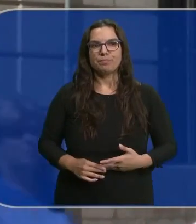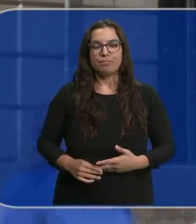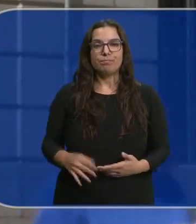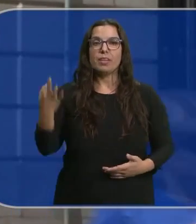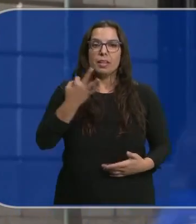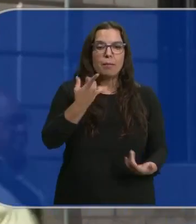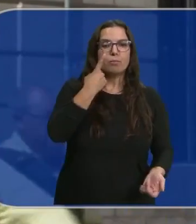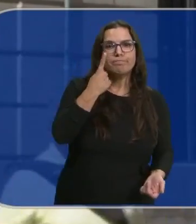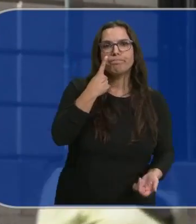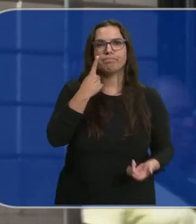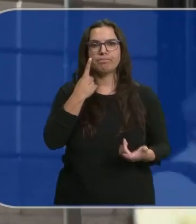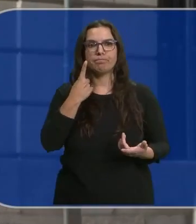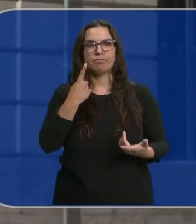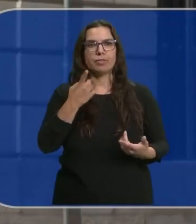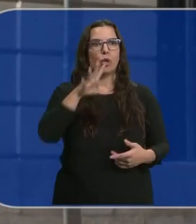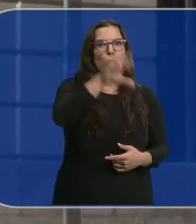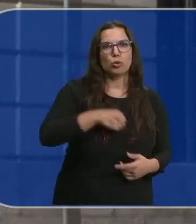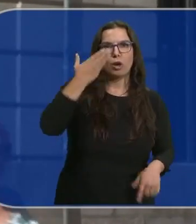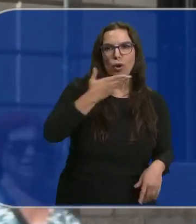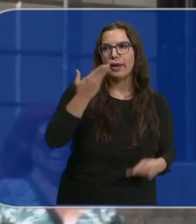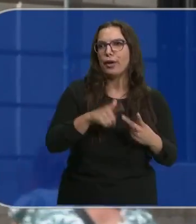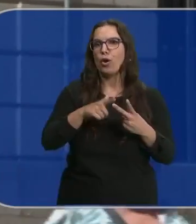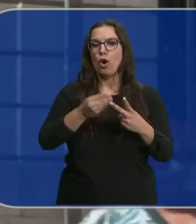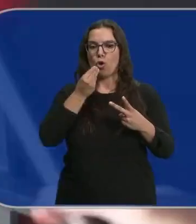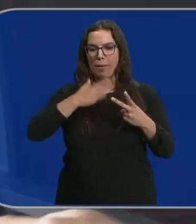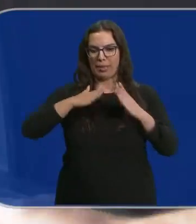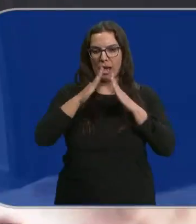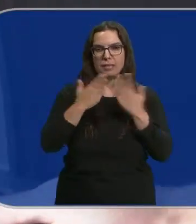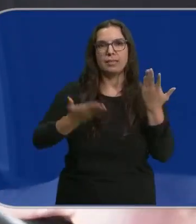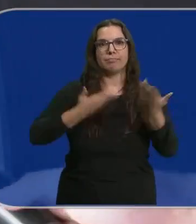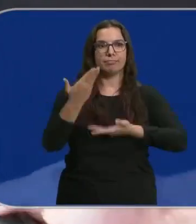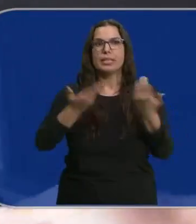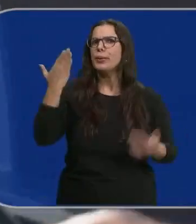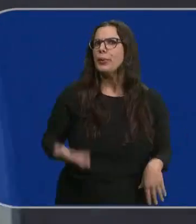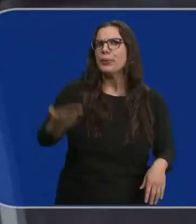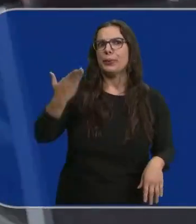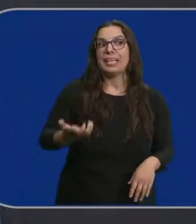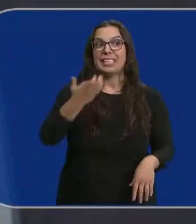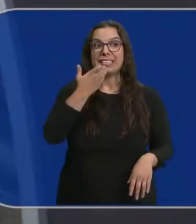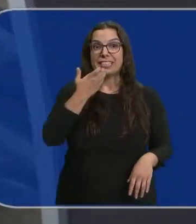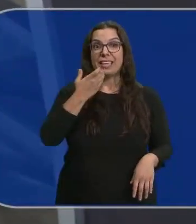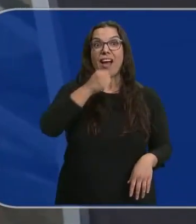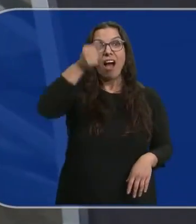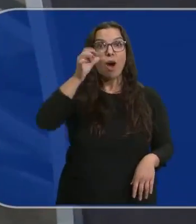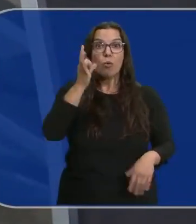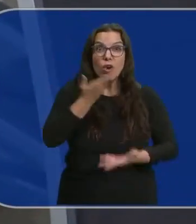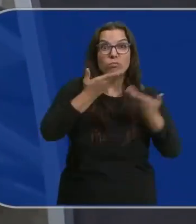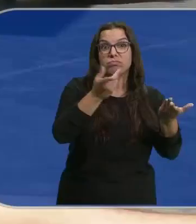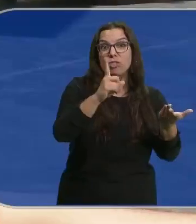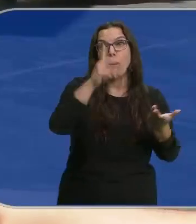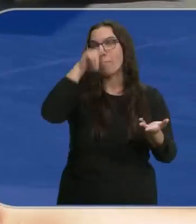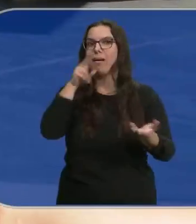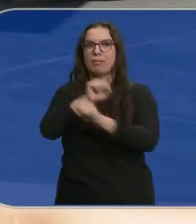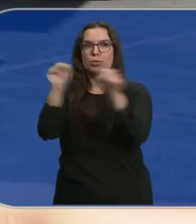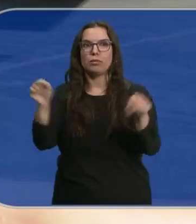Tenemos que estar pendientes de ellos, ir a buscar al colegio, que coman en casa. Importantísimos. Si no fuera por los abuelos, ¿qué harían los